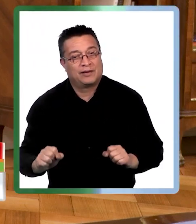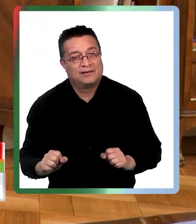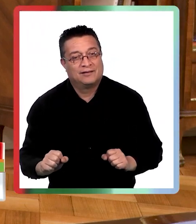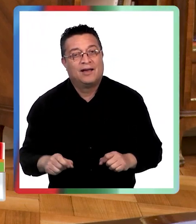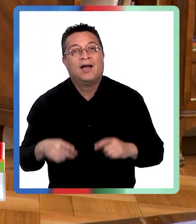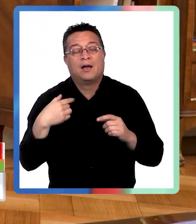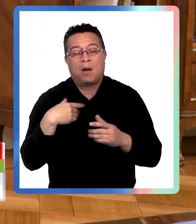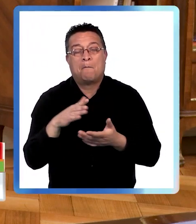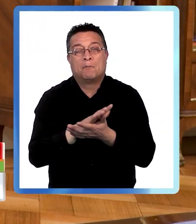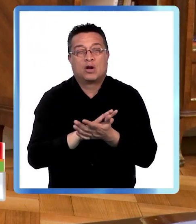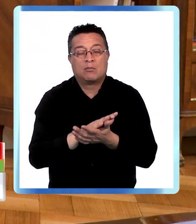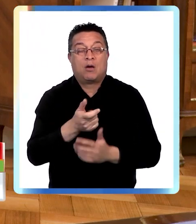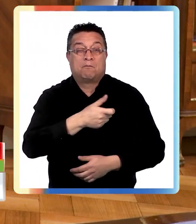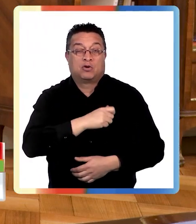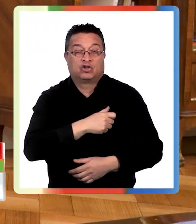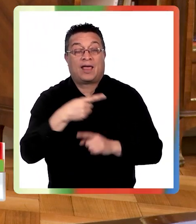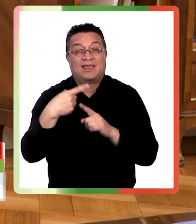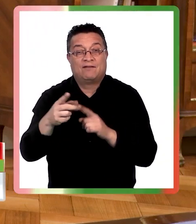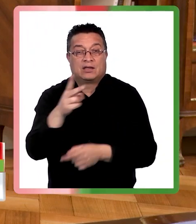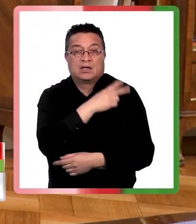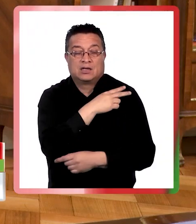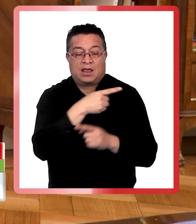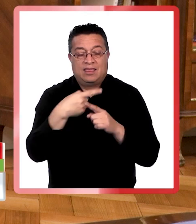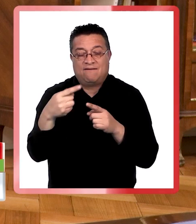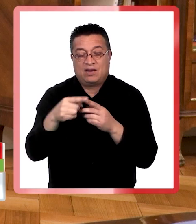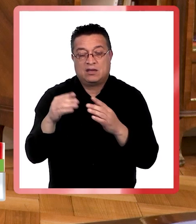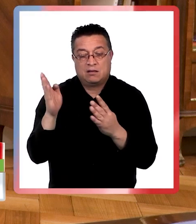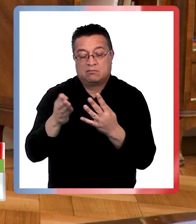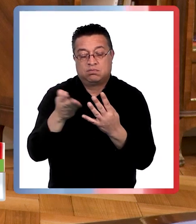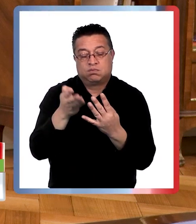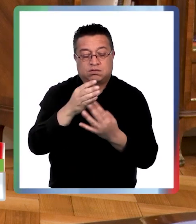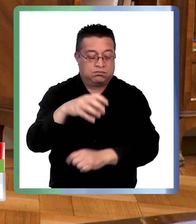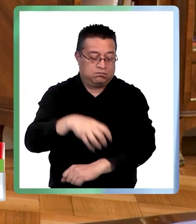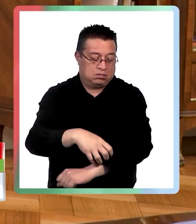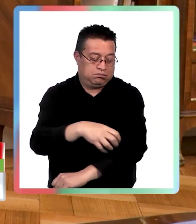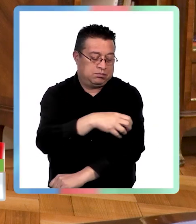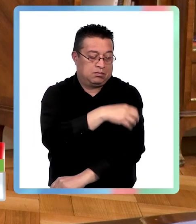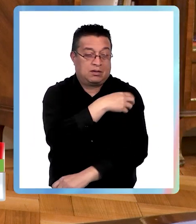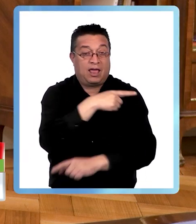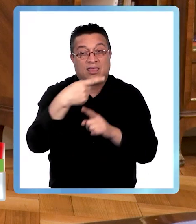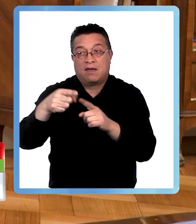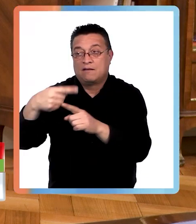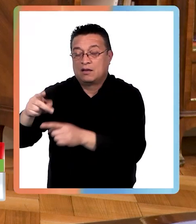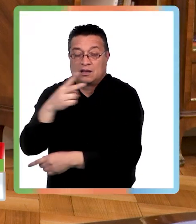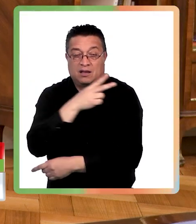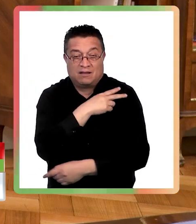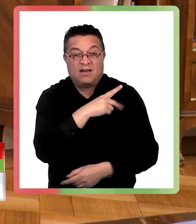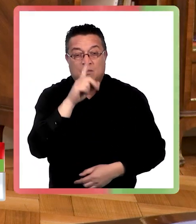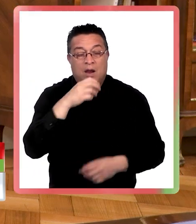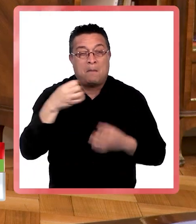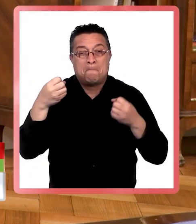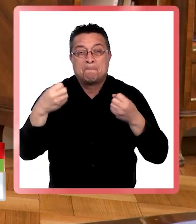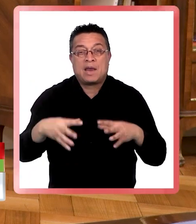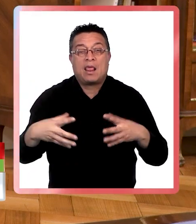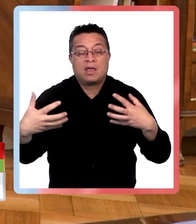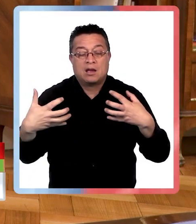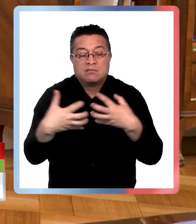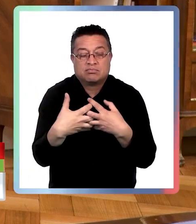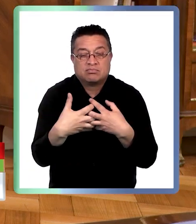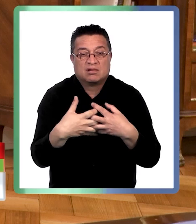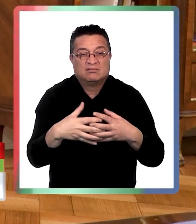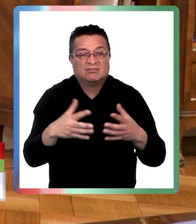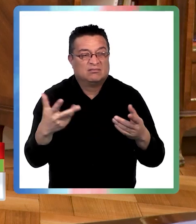sería bueno tampoco que la policía tenga distintos mandos. En general, cuando la policía tiene distintos mandos, pierde cohesión,